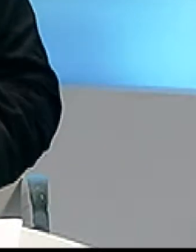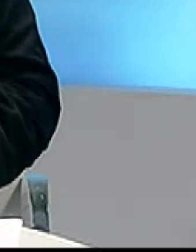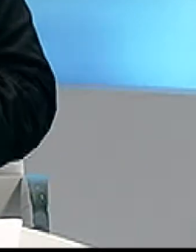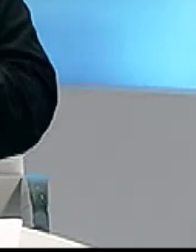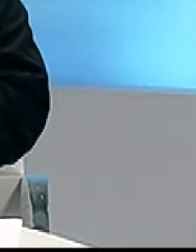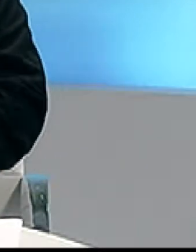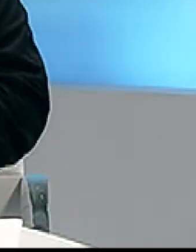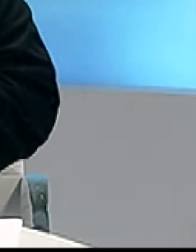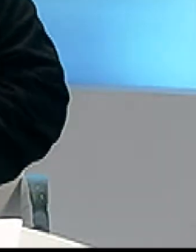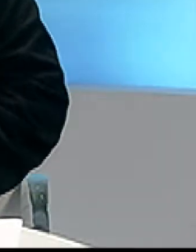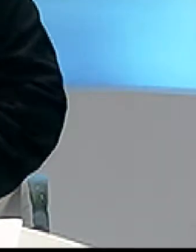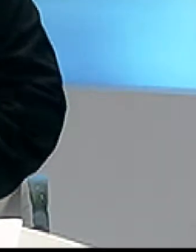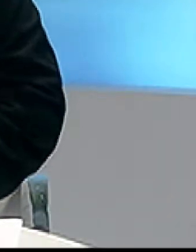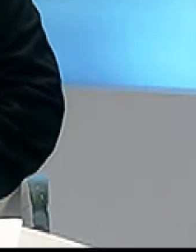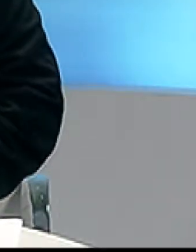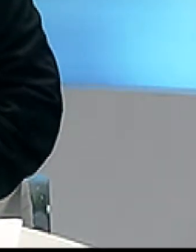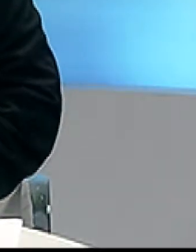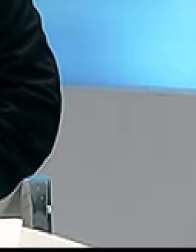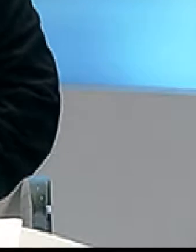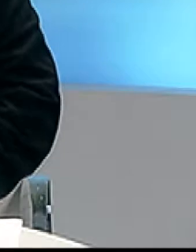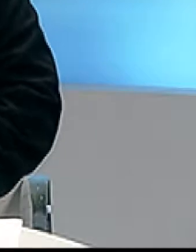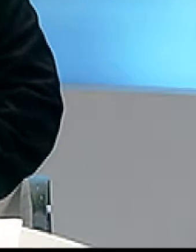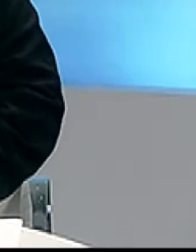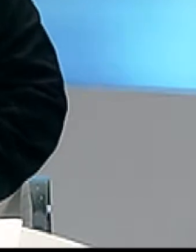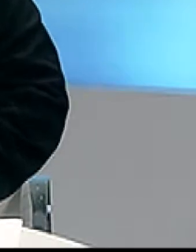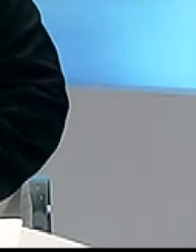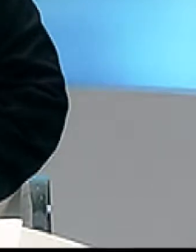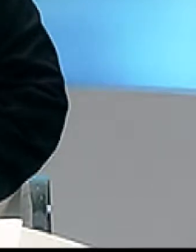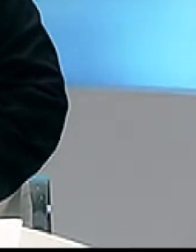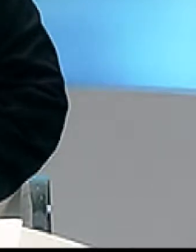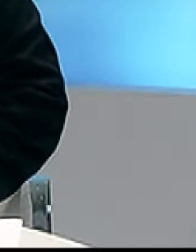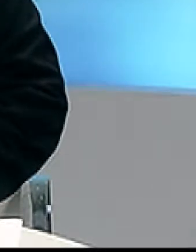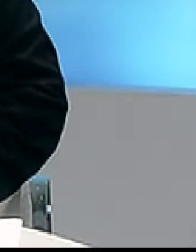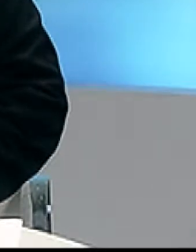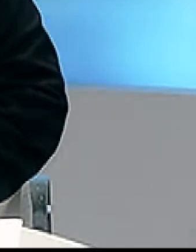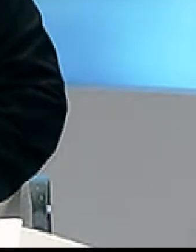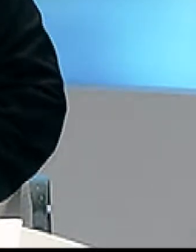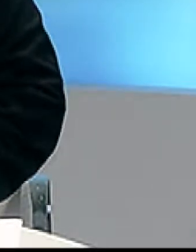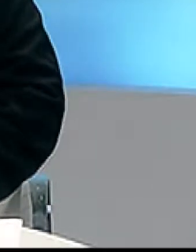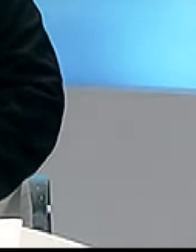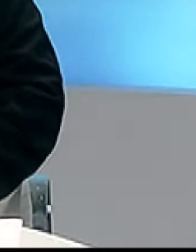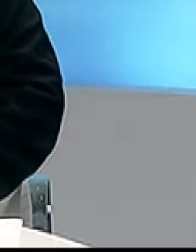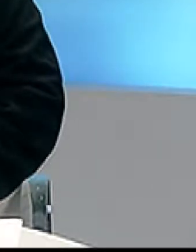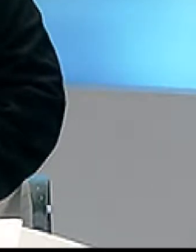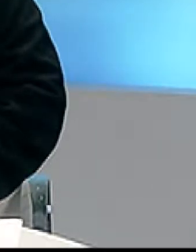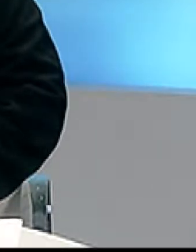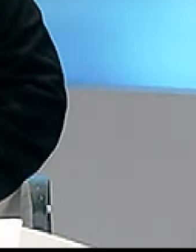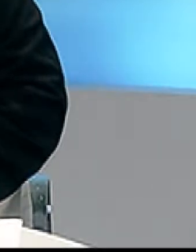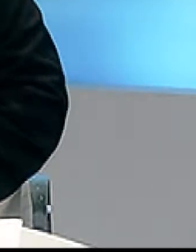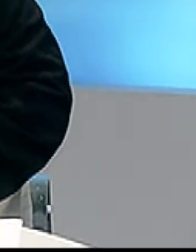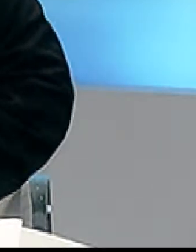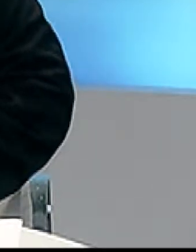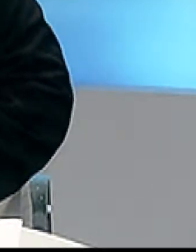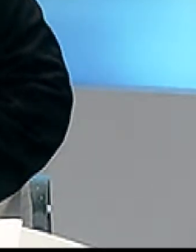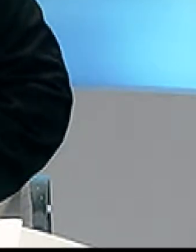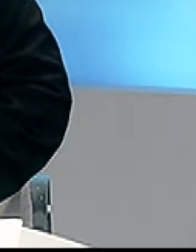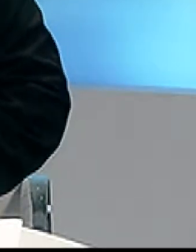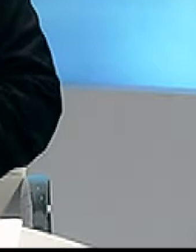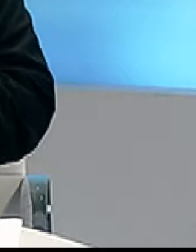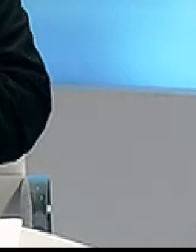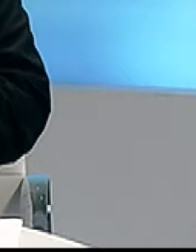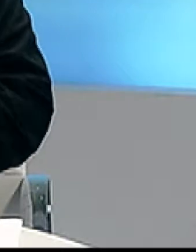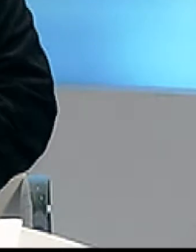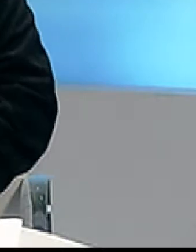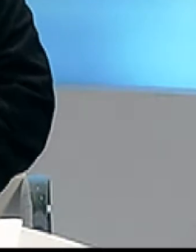creó, así como lanzó una aplicación móvil para educar sobre derechos humanos. Para conocer más detalles sobre esta nueva herramienta